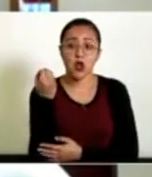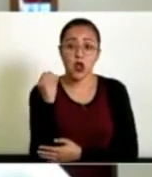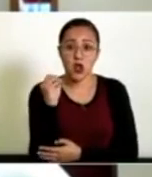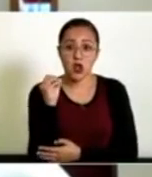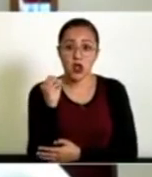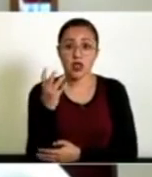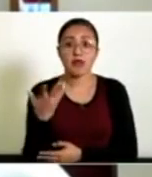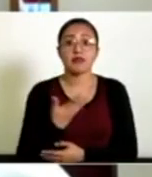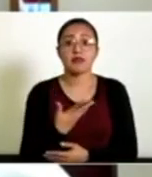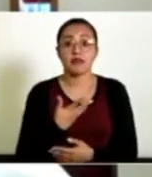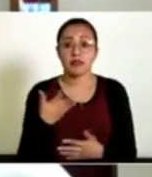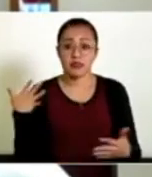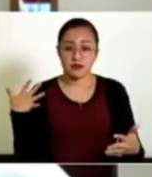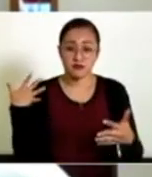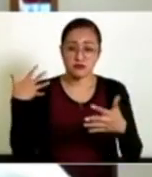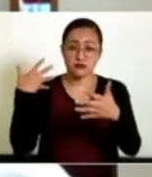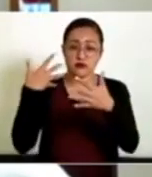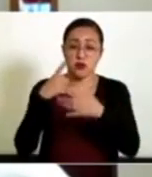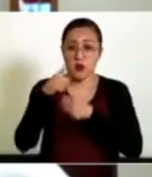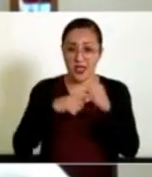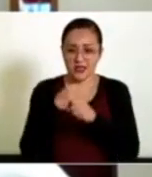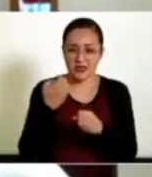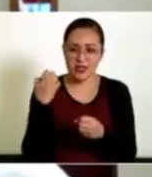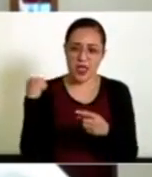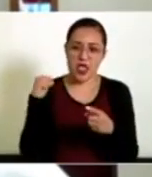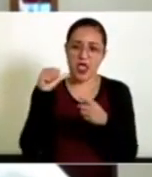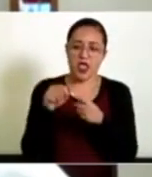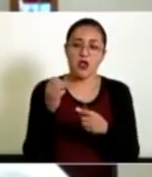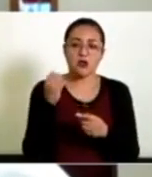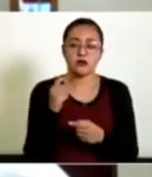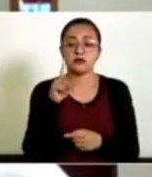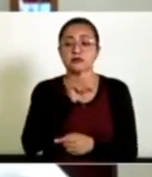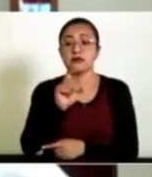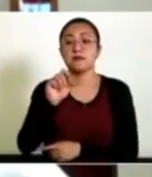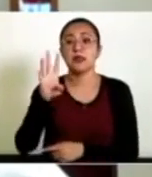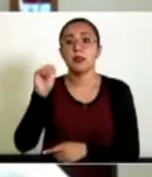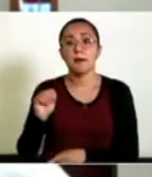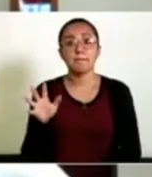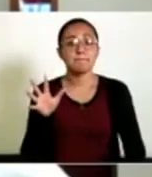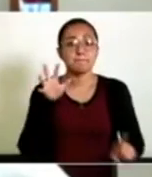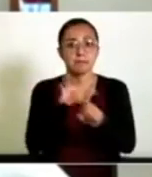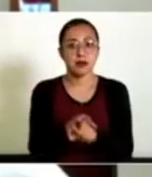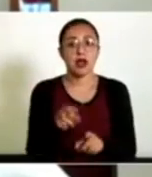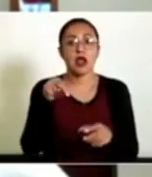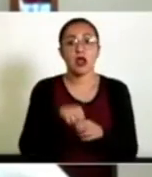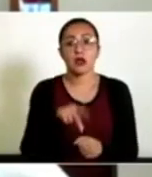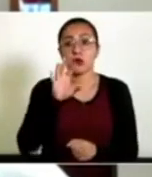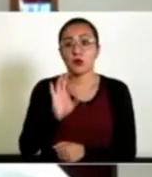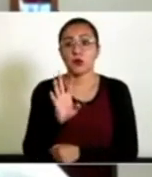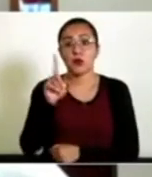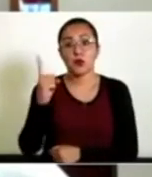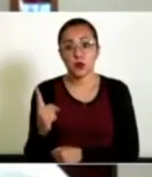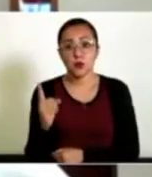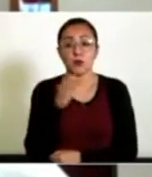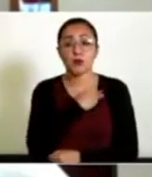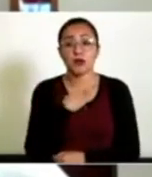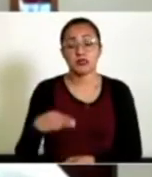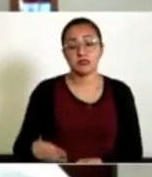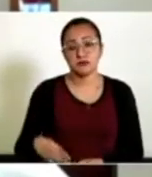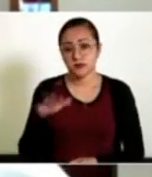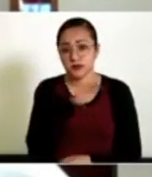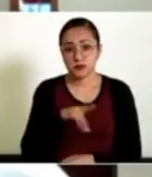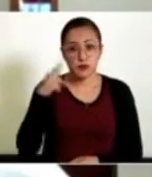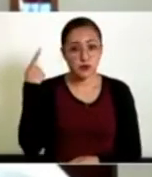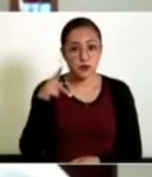octubre se tienen registrados durante este año 129 eventos ubicados en 41 municipios de la